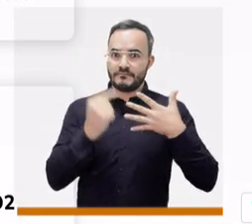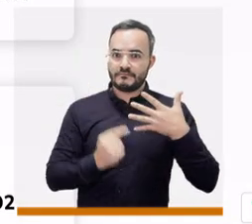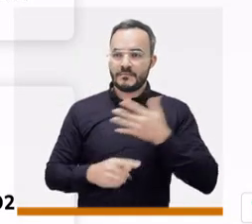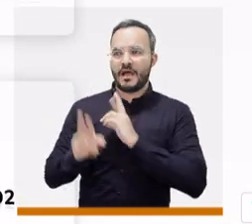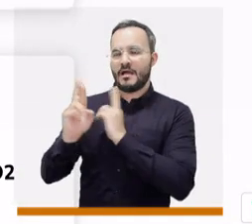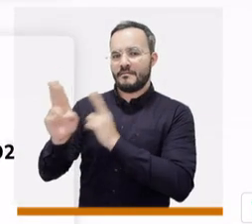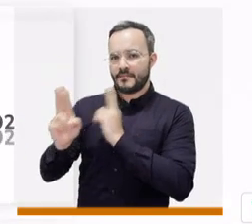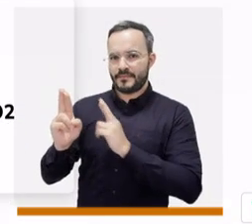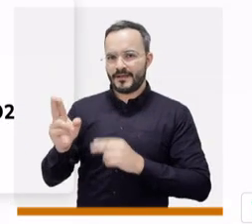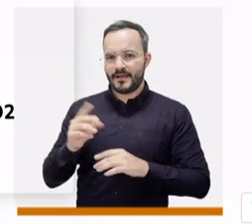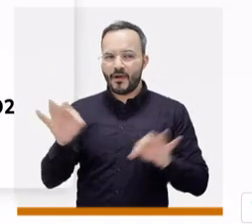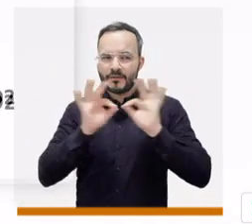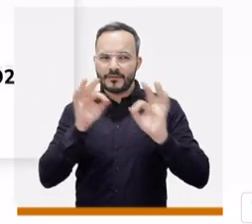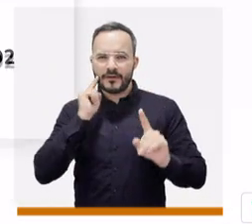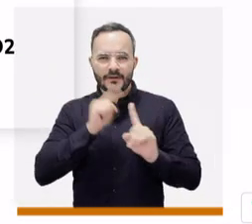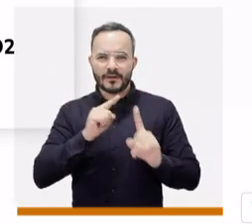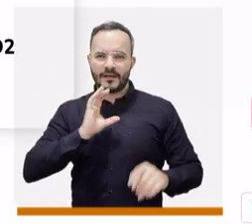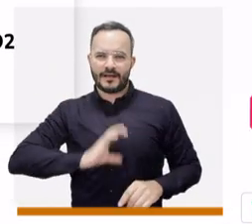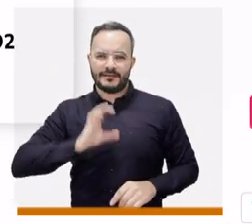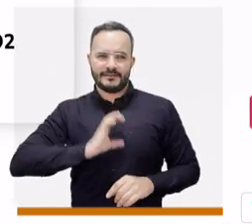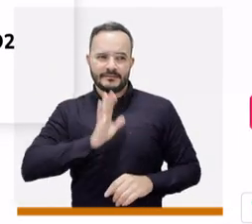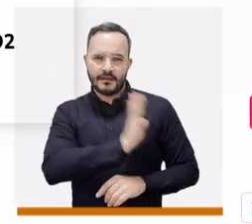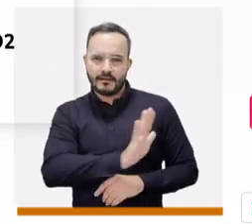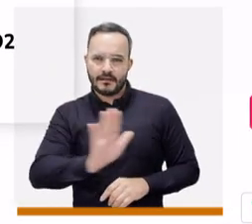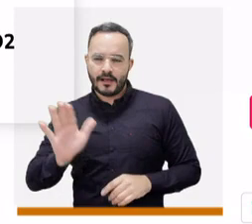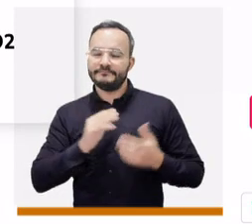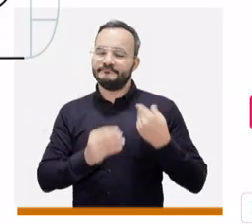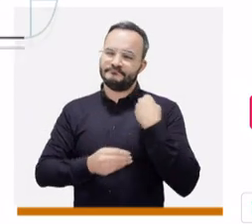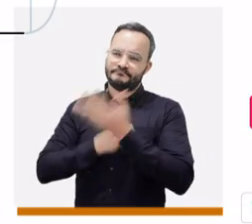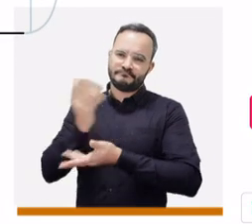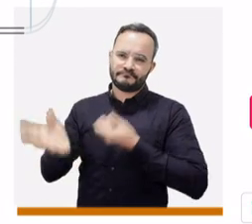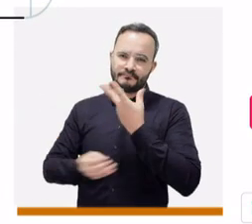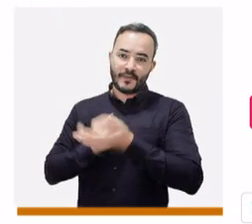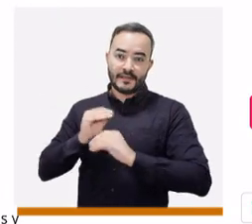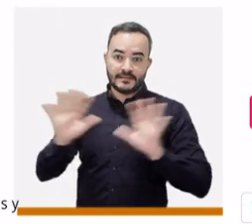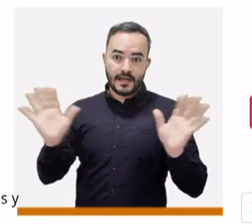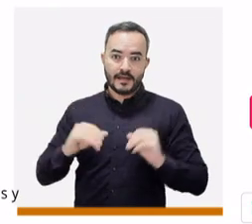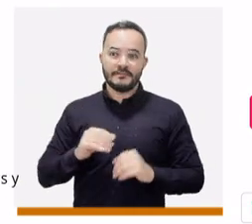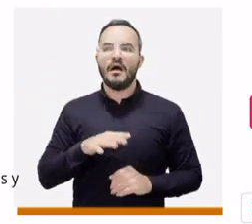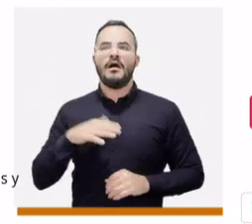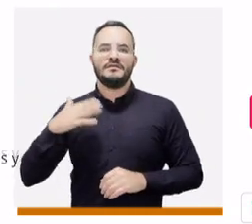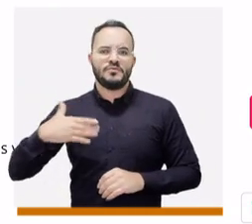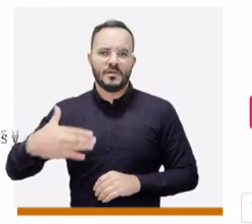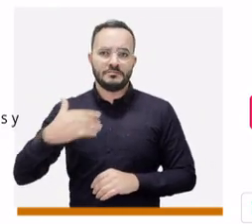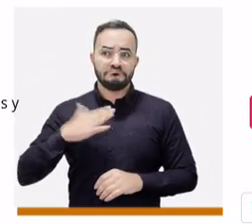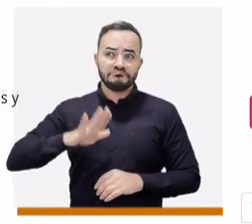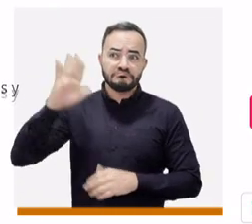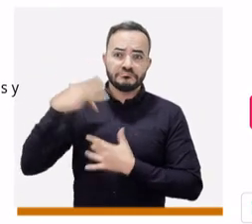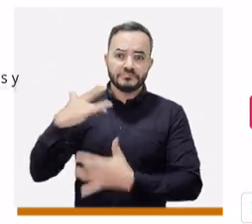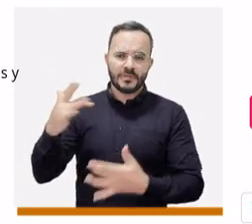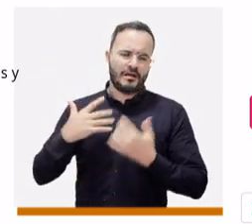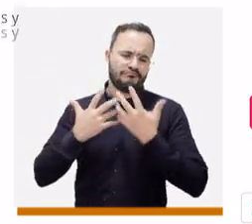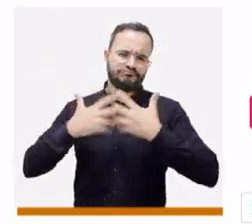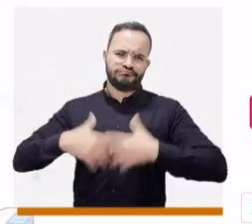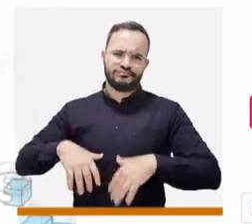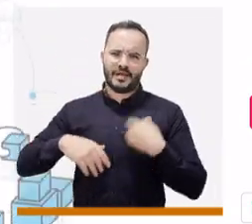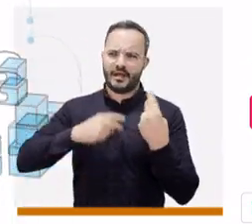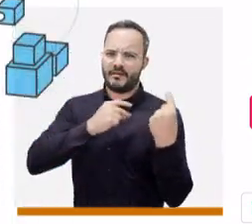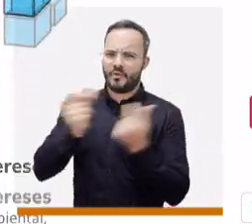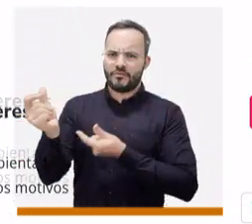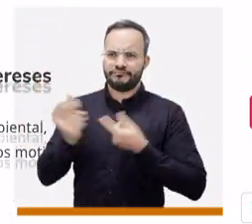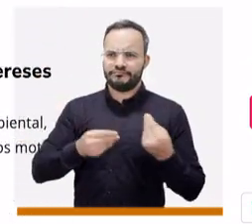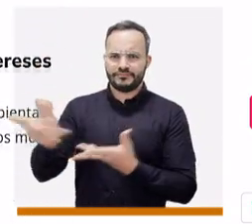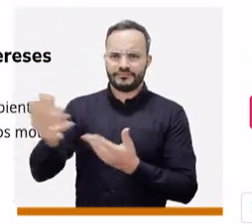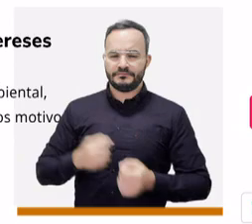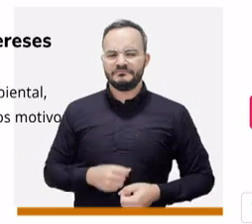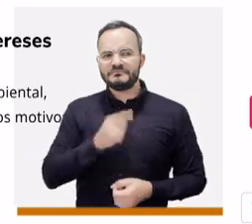caracterizar a ese donante y tener mucha información que hace que el proceso de donación sea un proceso muy ágil. Vamos a preguntar información sobre la